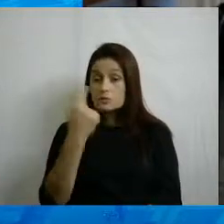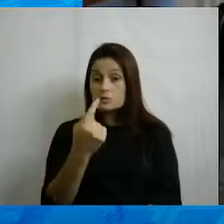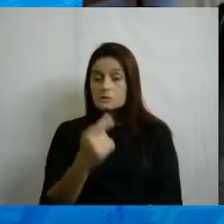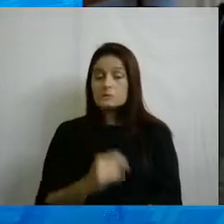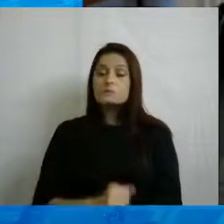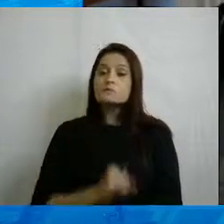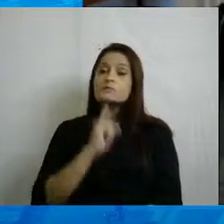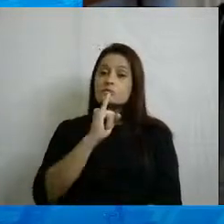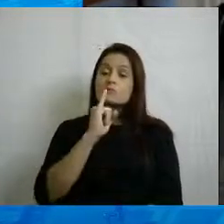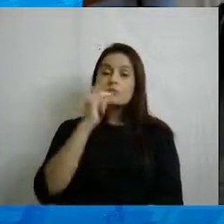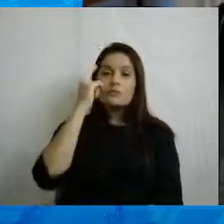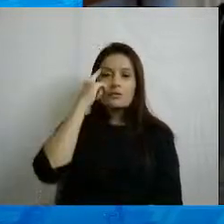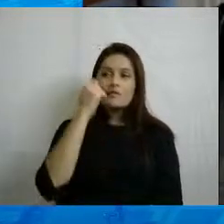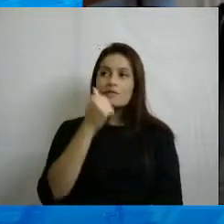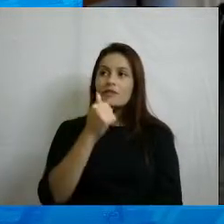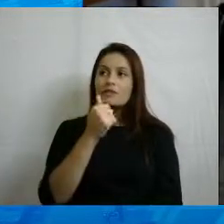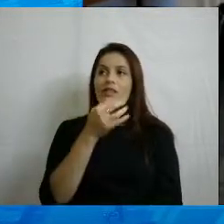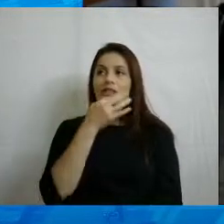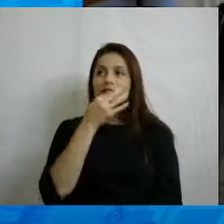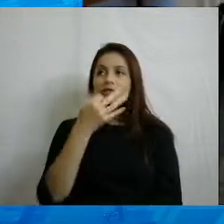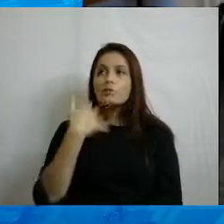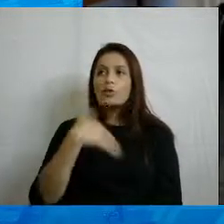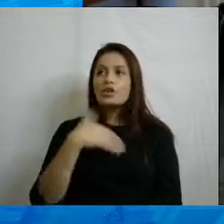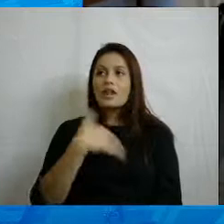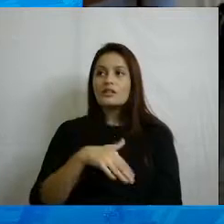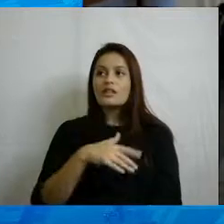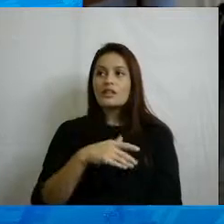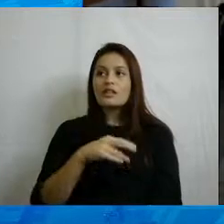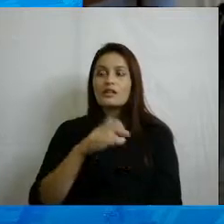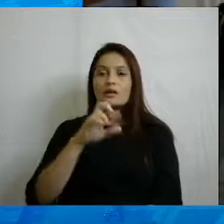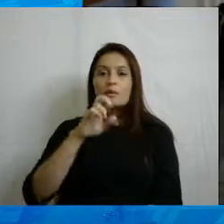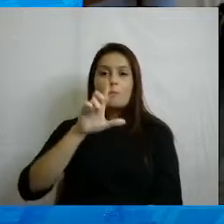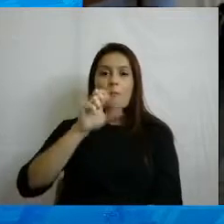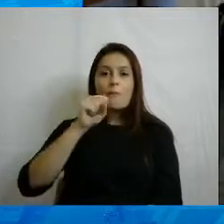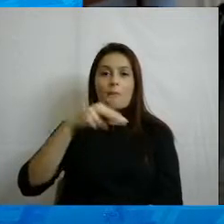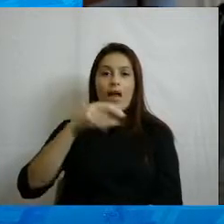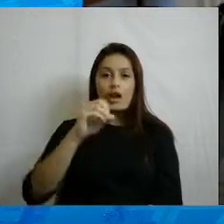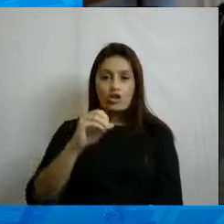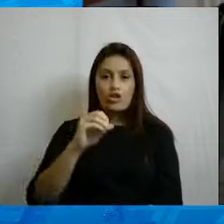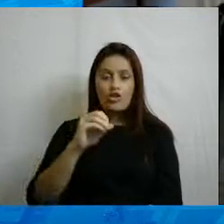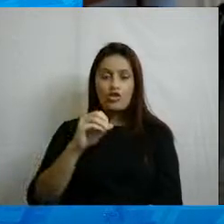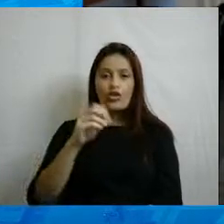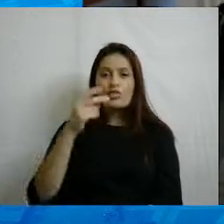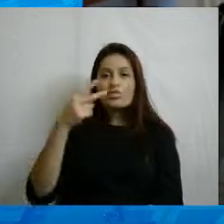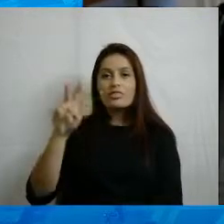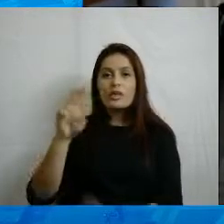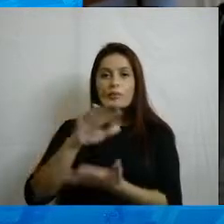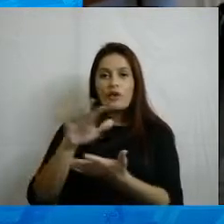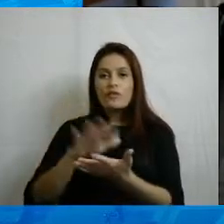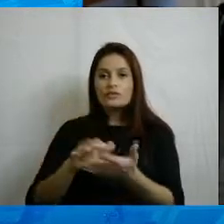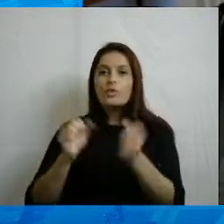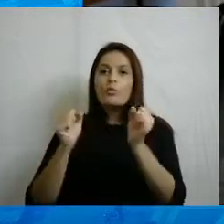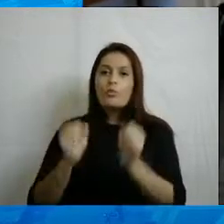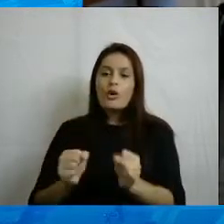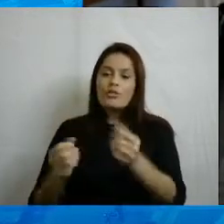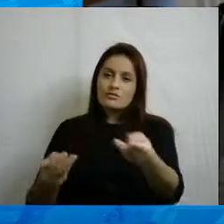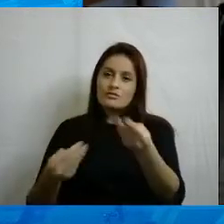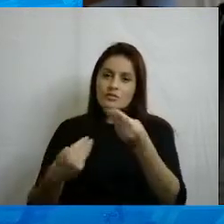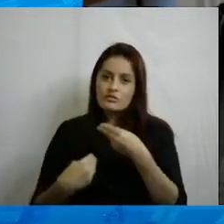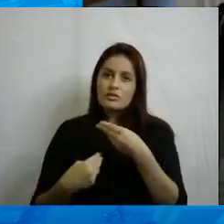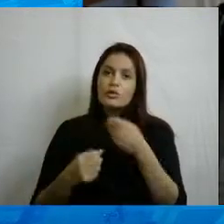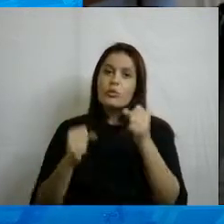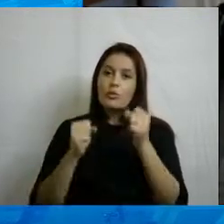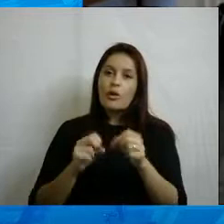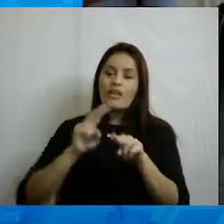muy bien. Super. Pero sería muy importante también que nuestro plano de nuestra población fuera regularizado, o sea, fuera hecho